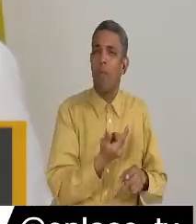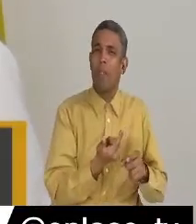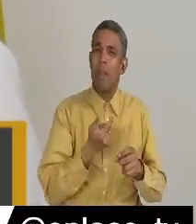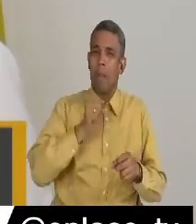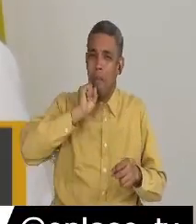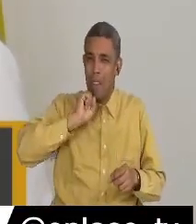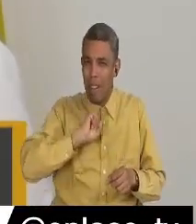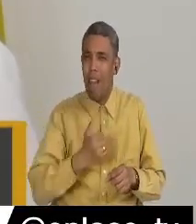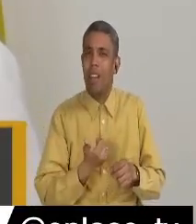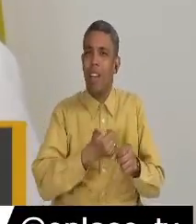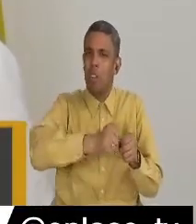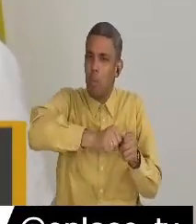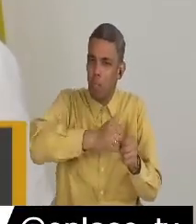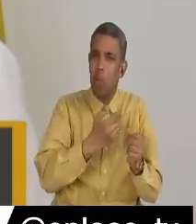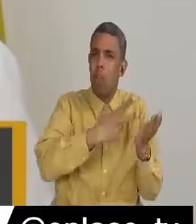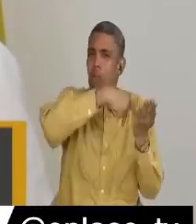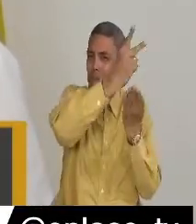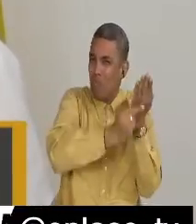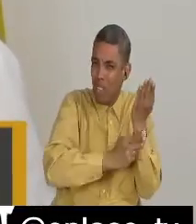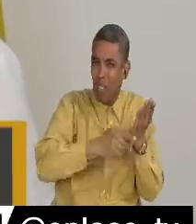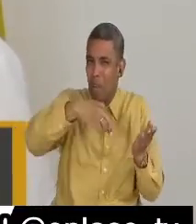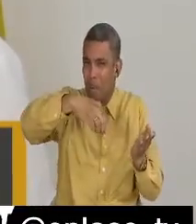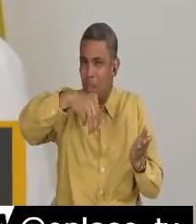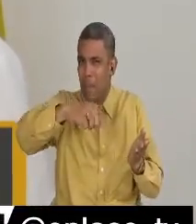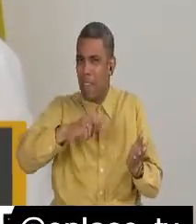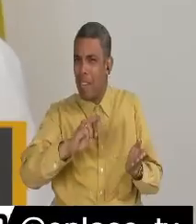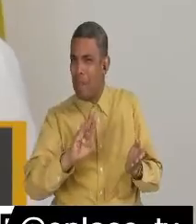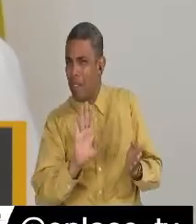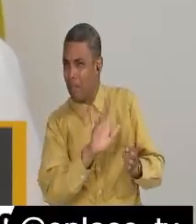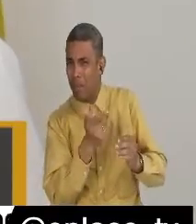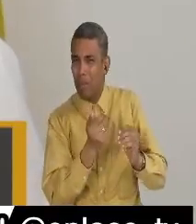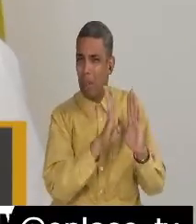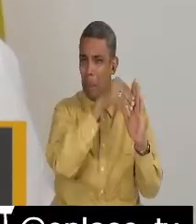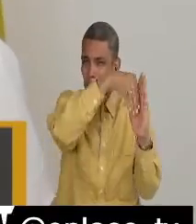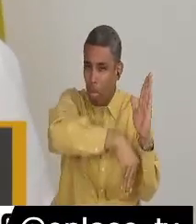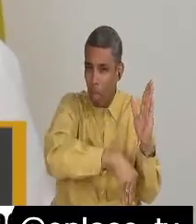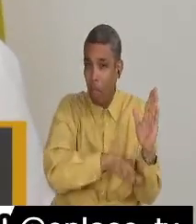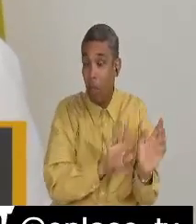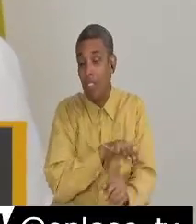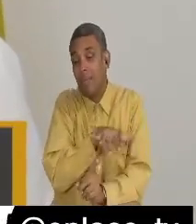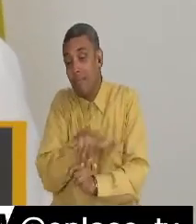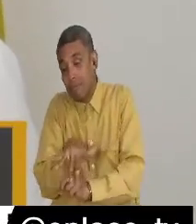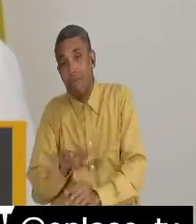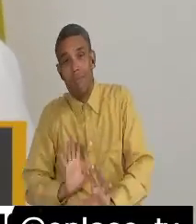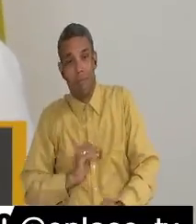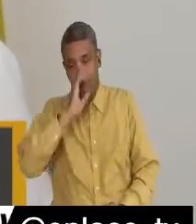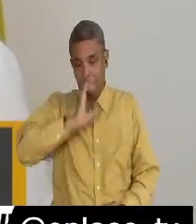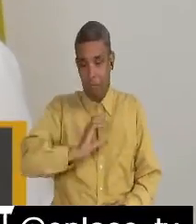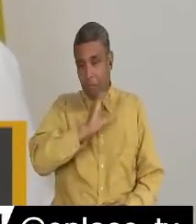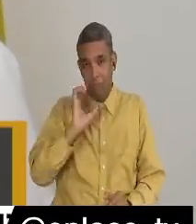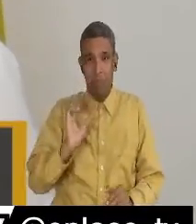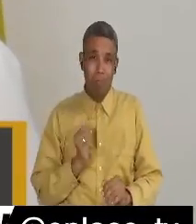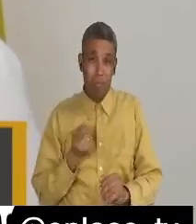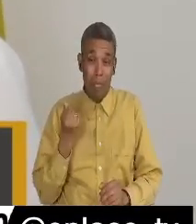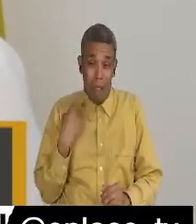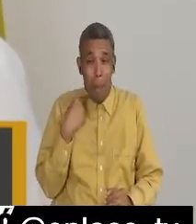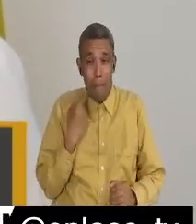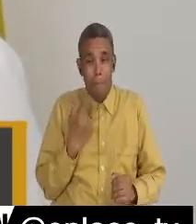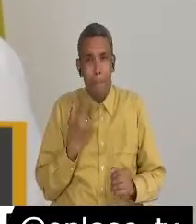en lo misional, la caja sigue prestando sus servicios, sigue reflejando ese